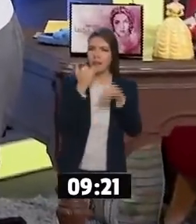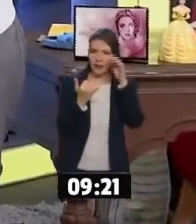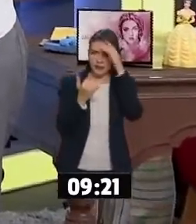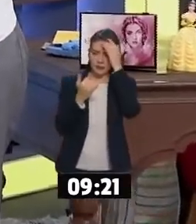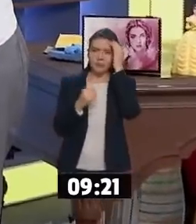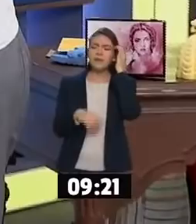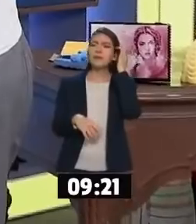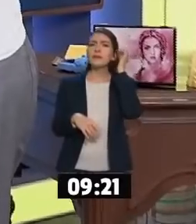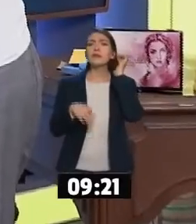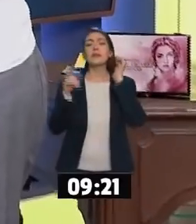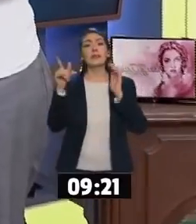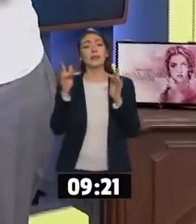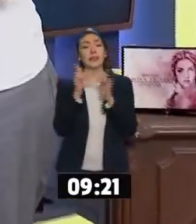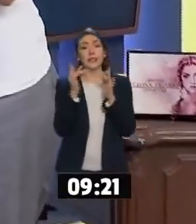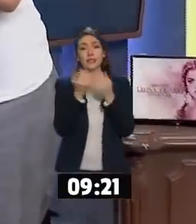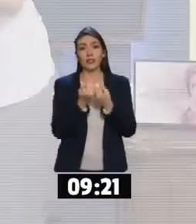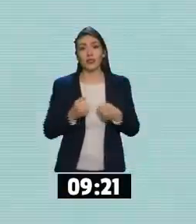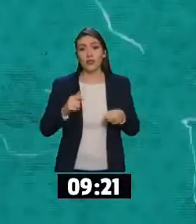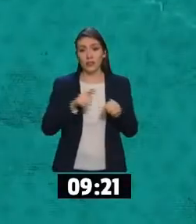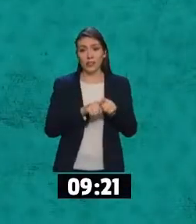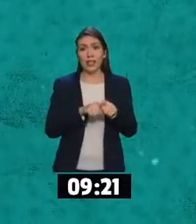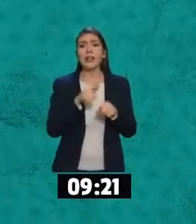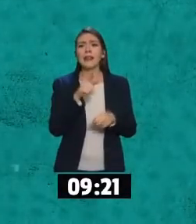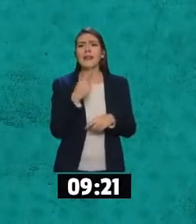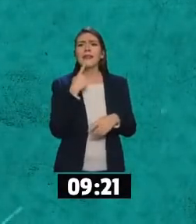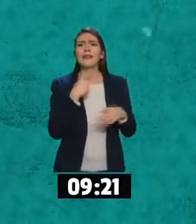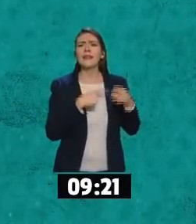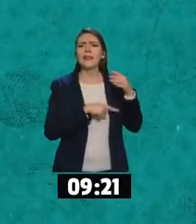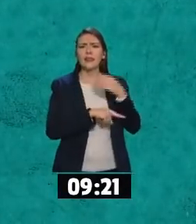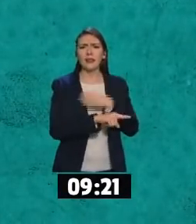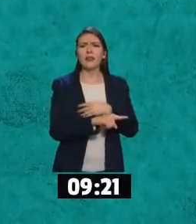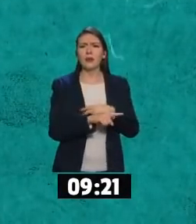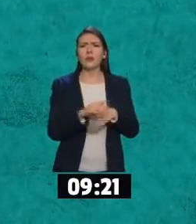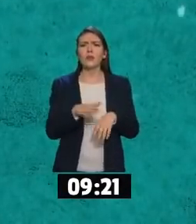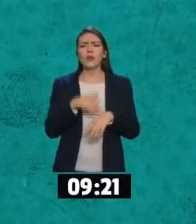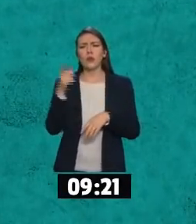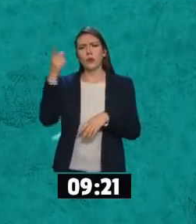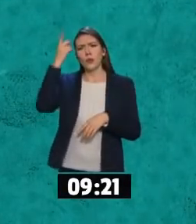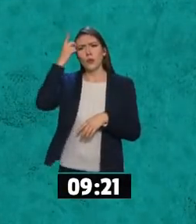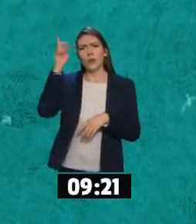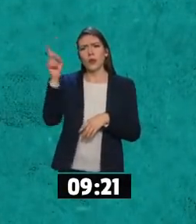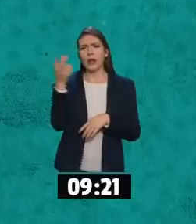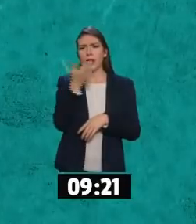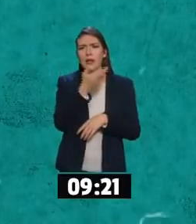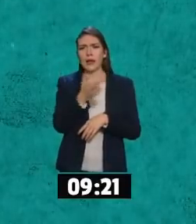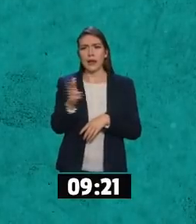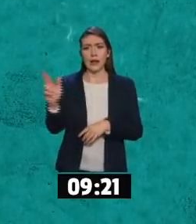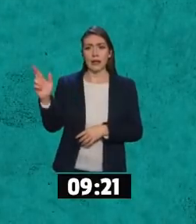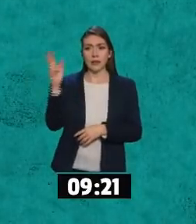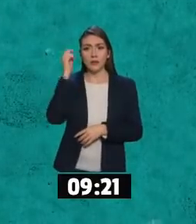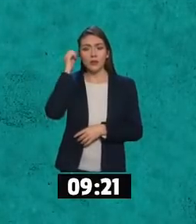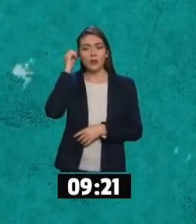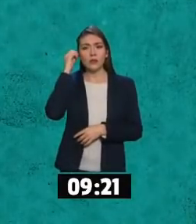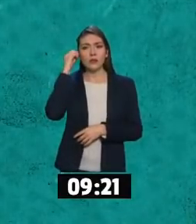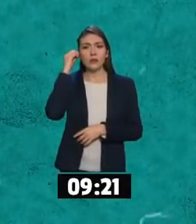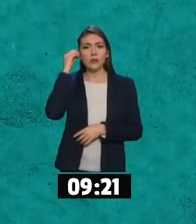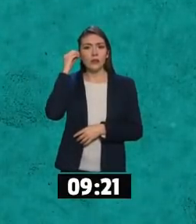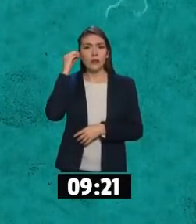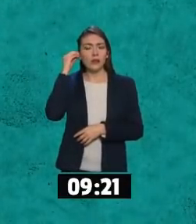redes sociales del dueño de un restaurancito que vio cómo este